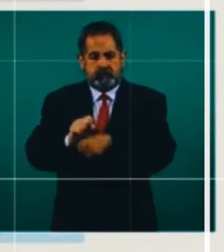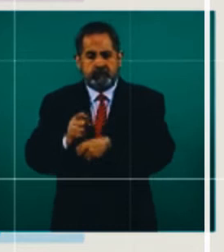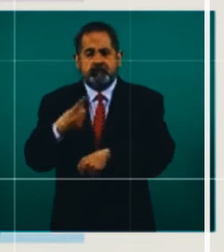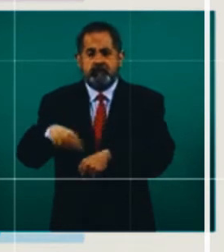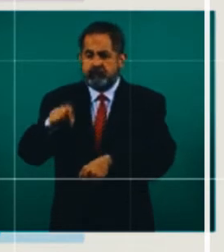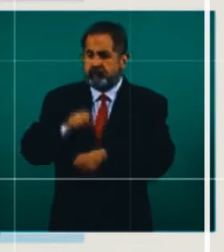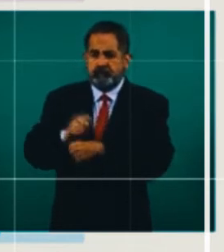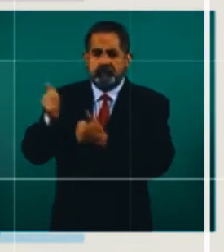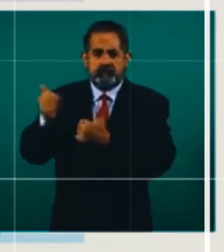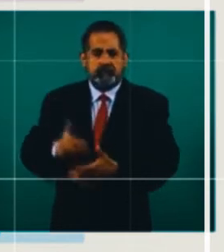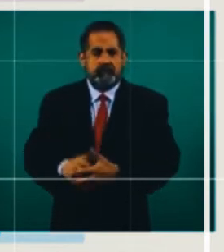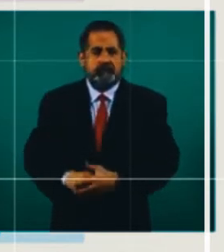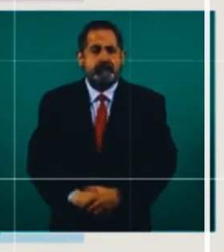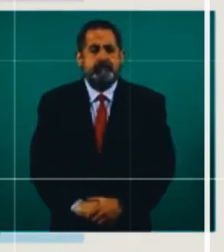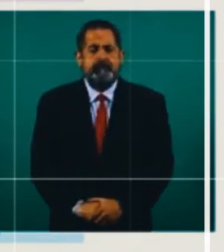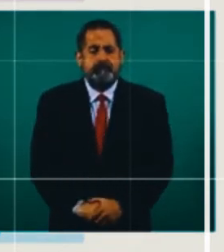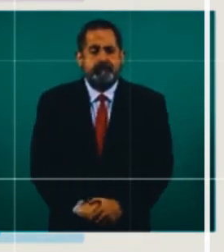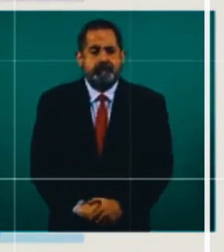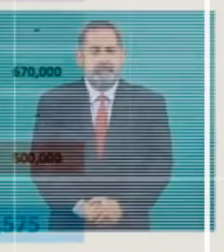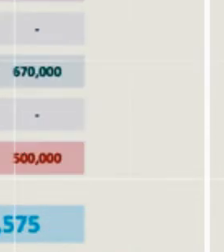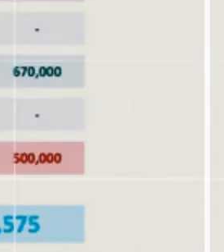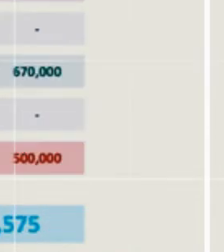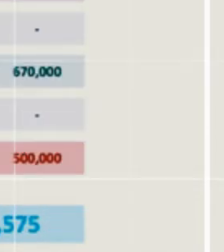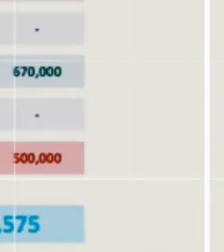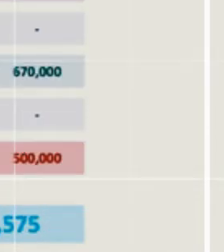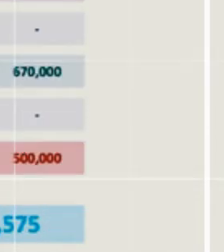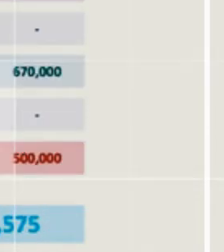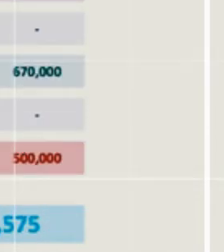de manera frecuente. Ahí está,